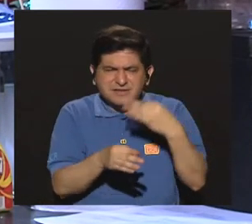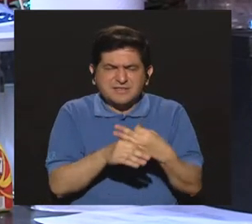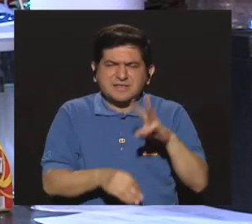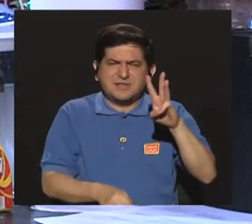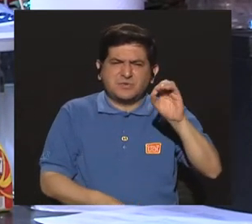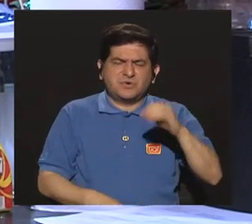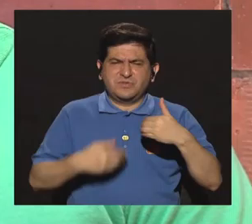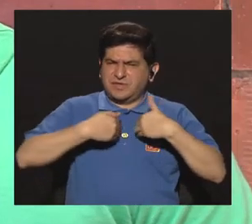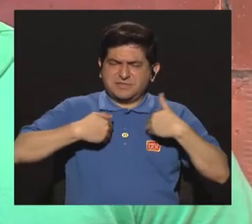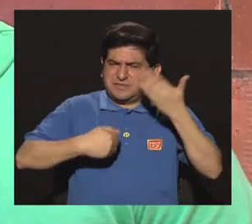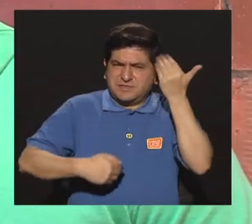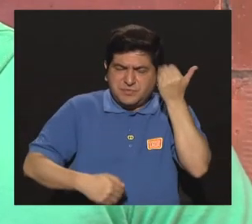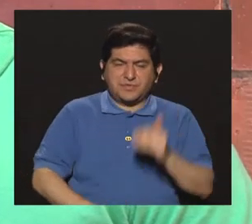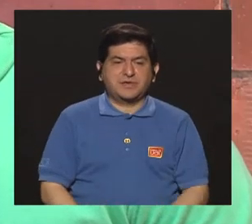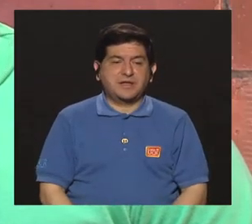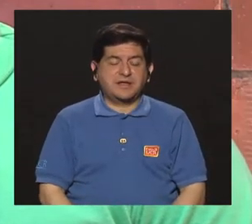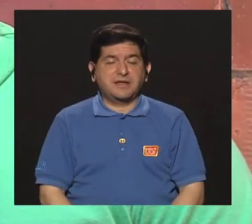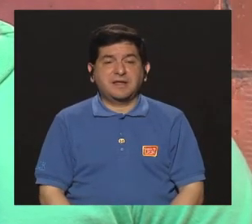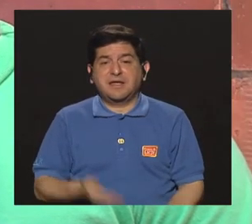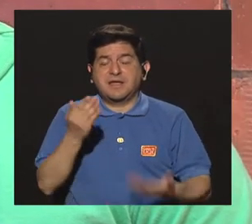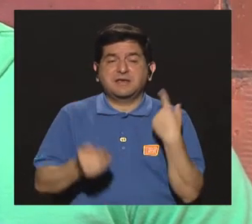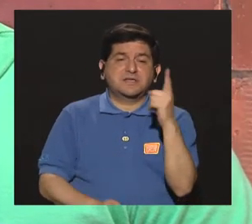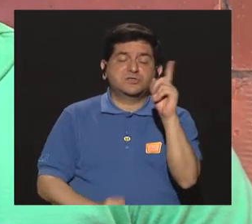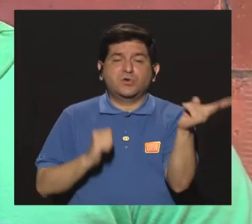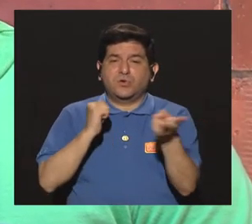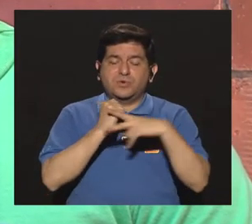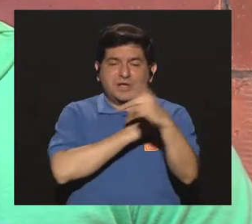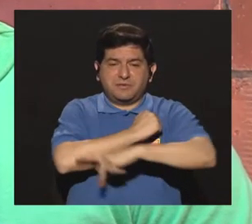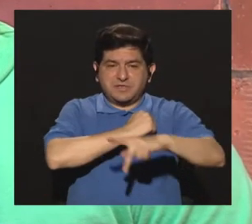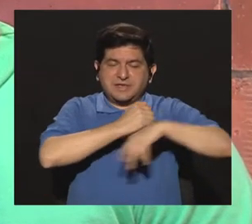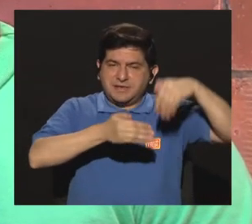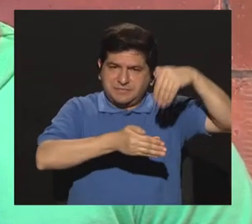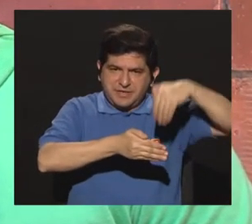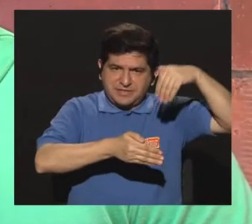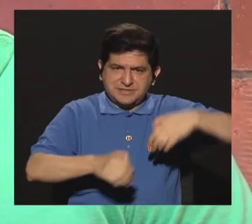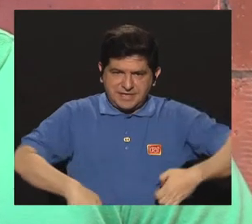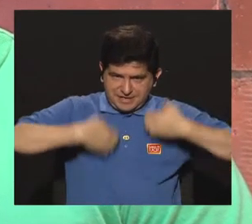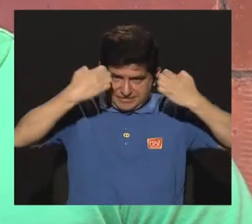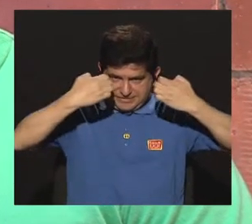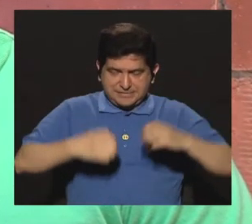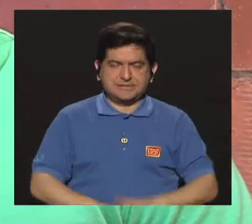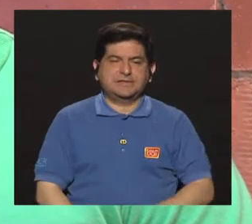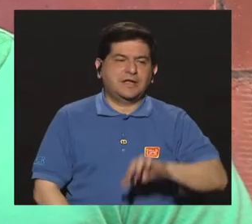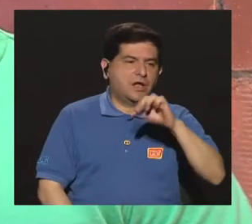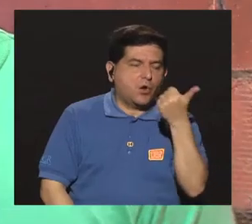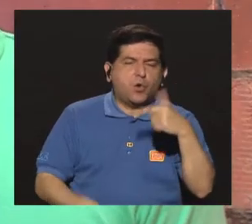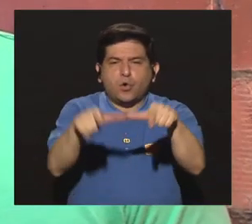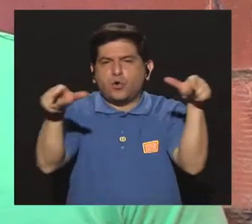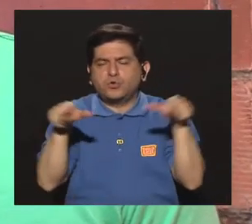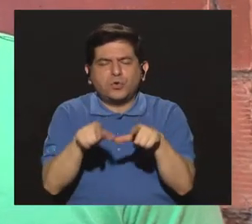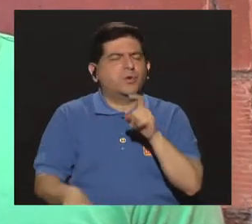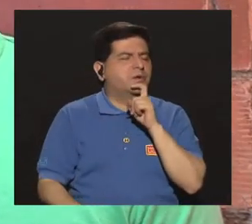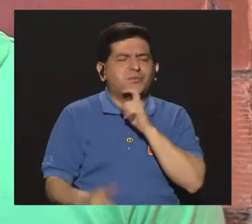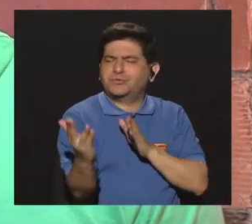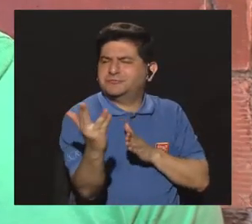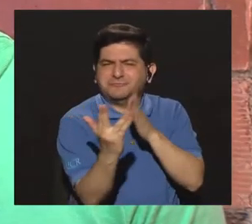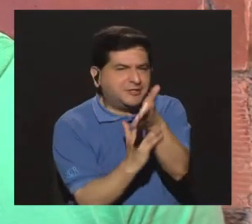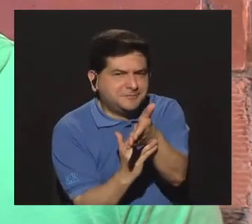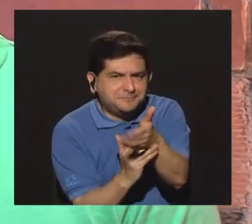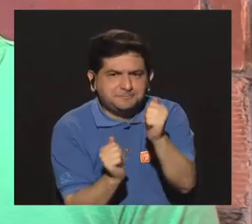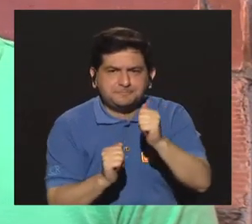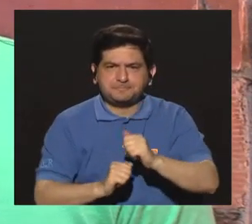de esos residentes pues muchas son especies registradas una única vez en el país por ejemplo otras son de lugares de difícil